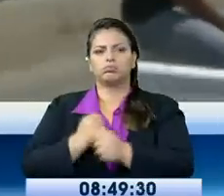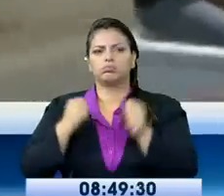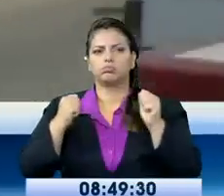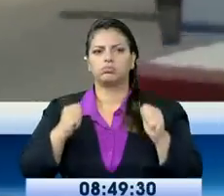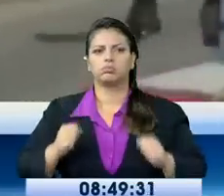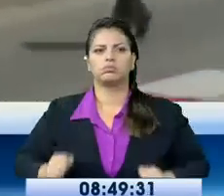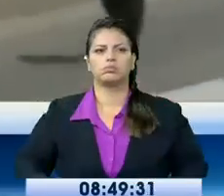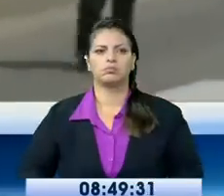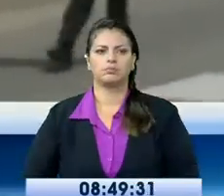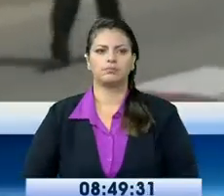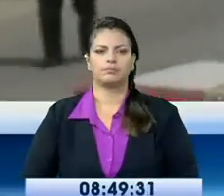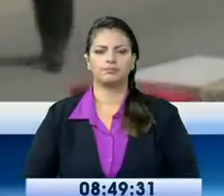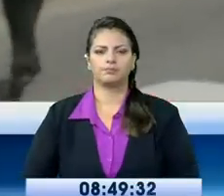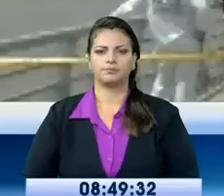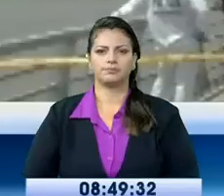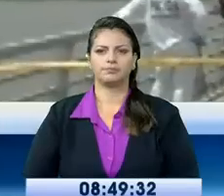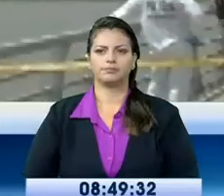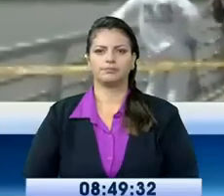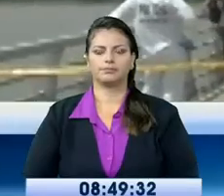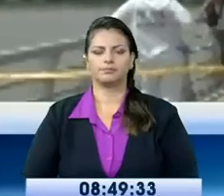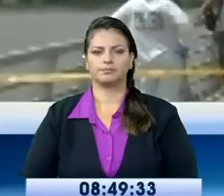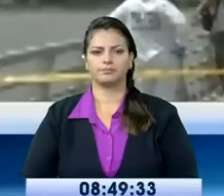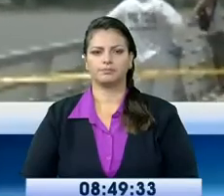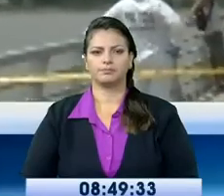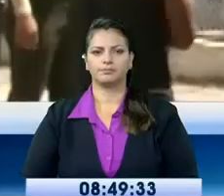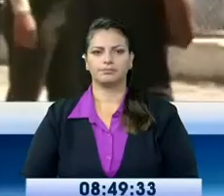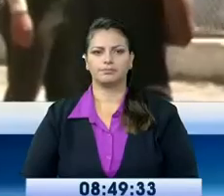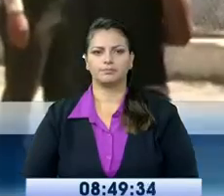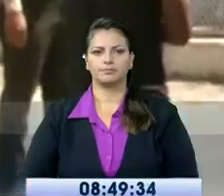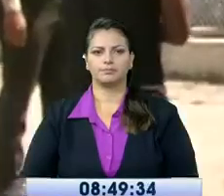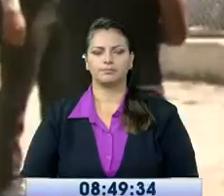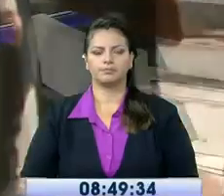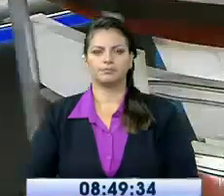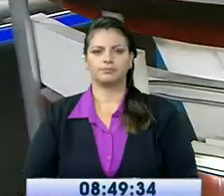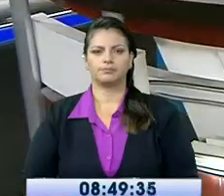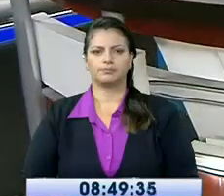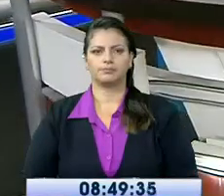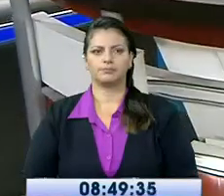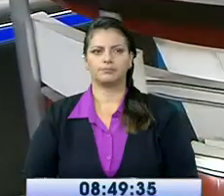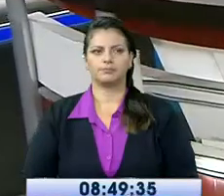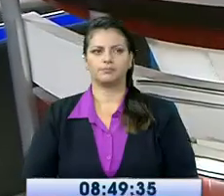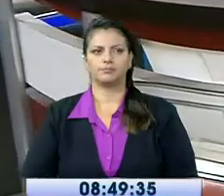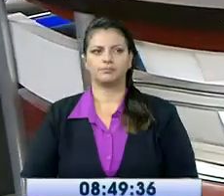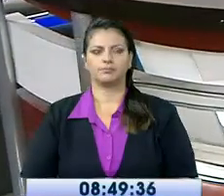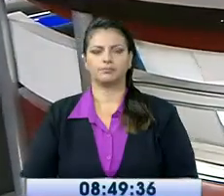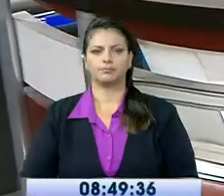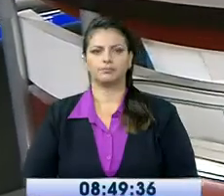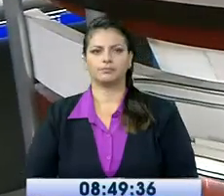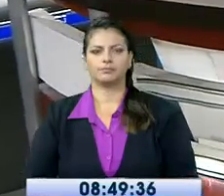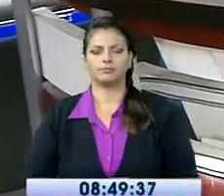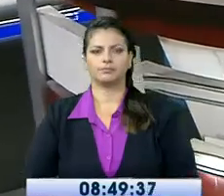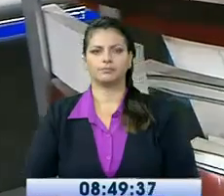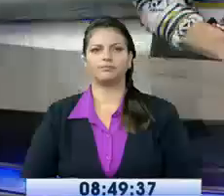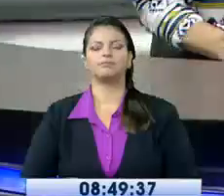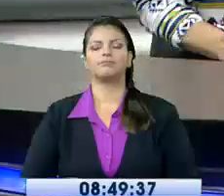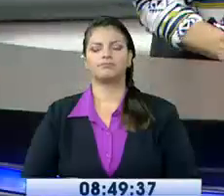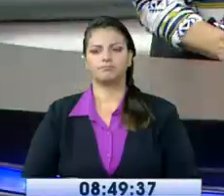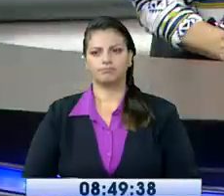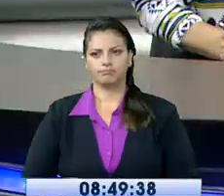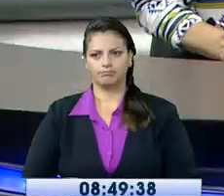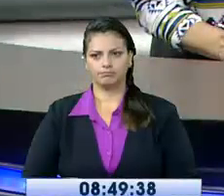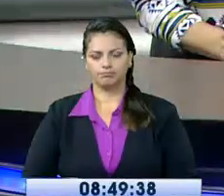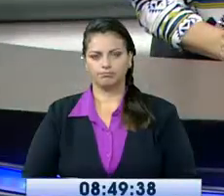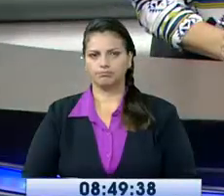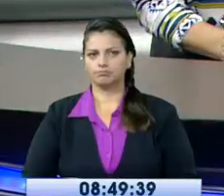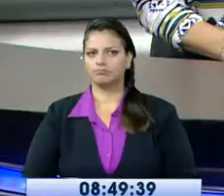Desde la provincia de Manabí informó Johnny Armendáriz. Una pareja de hermanos murió tras ser baleado por un